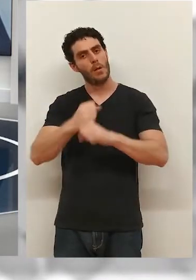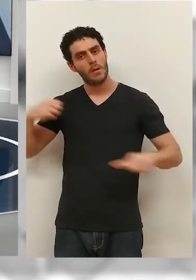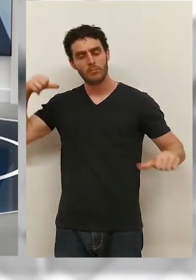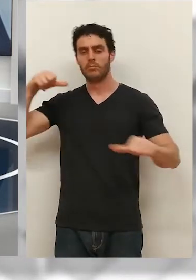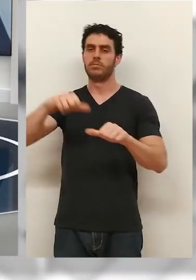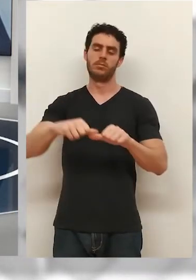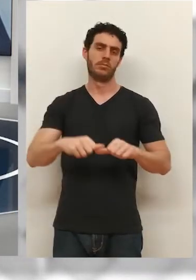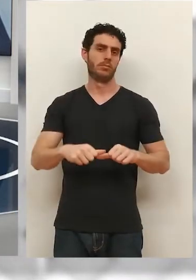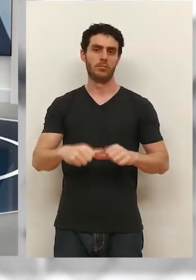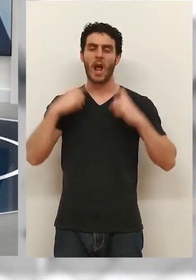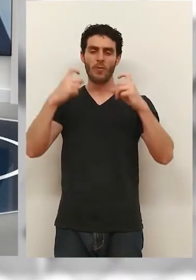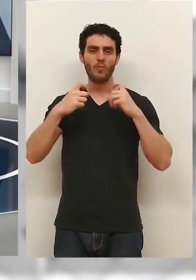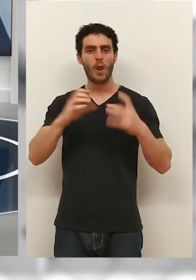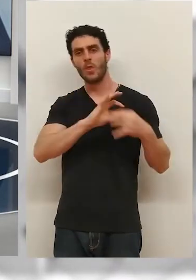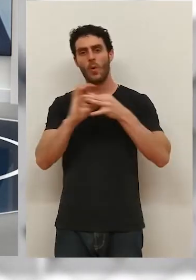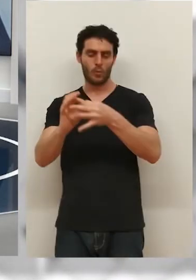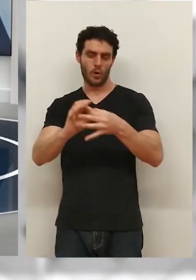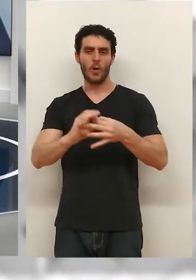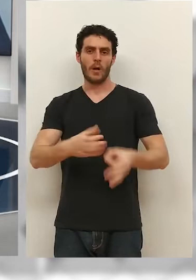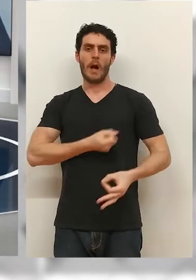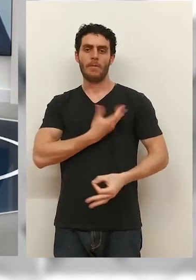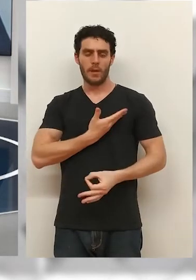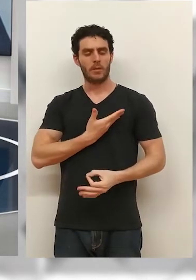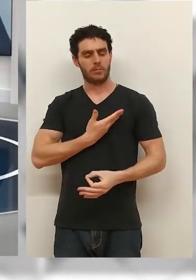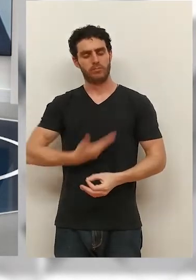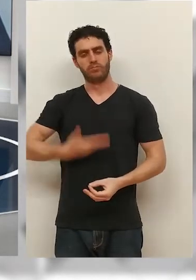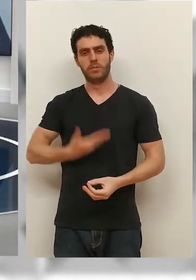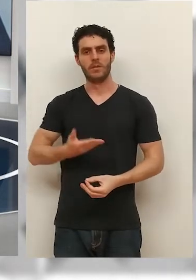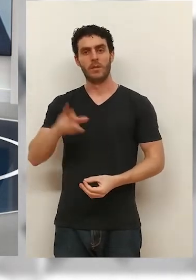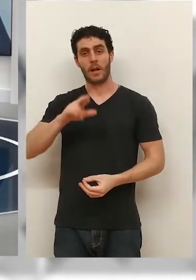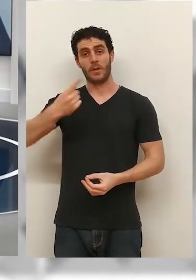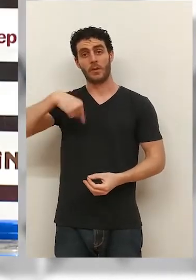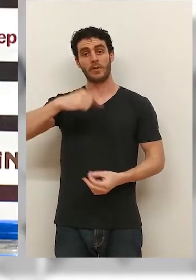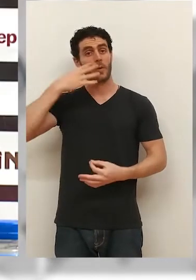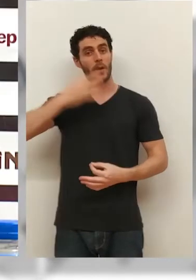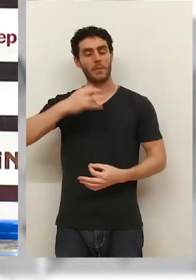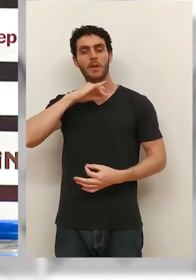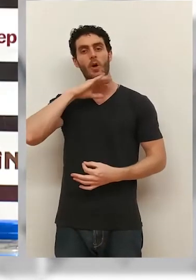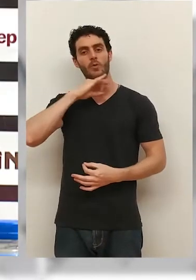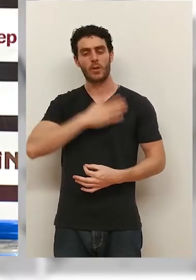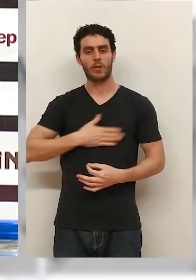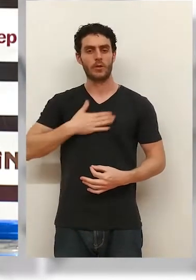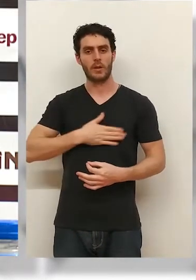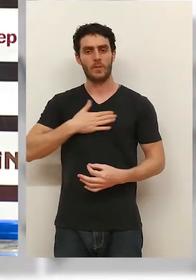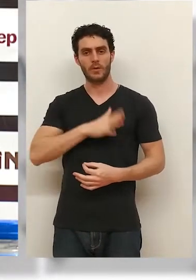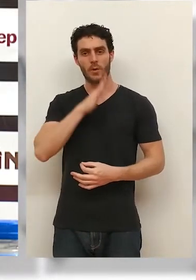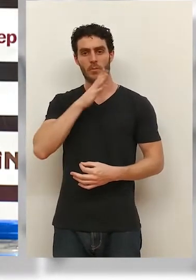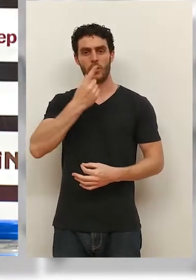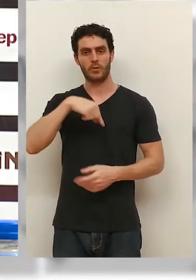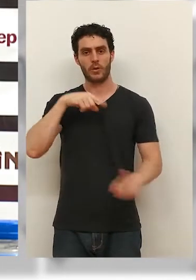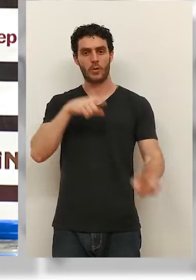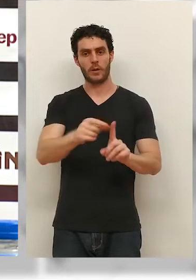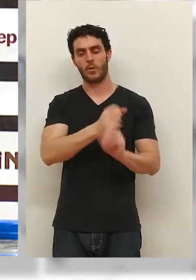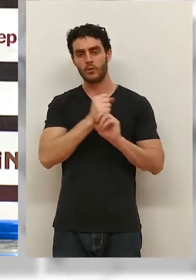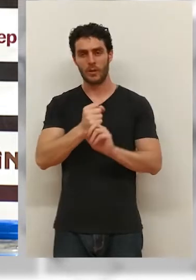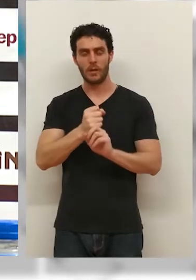ver fuera de las posiciones de playoff a solo dos jornadas para el final. Al final, pues ha valido